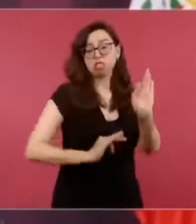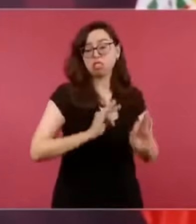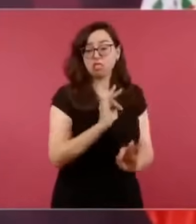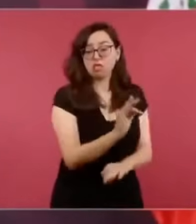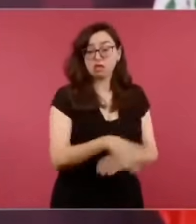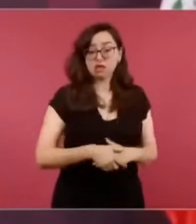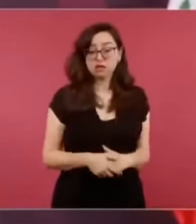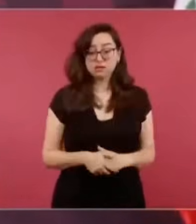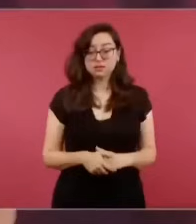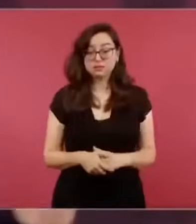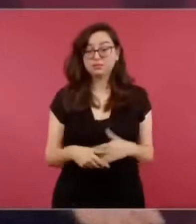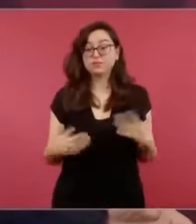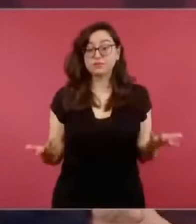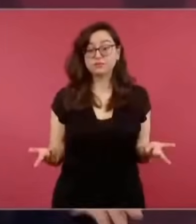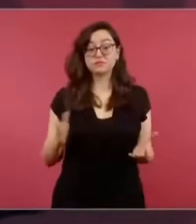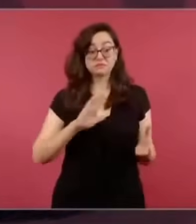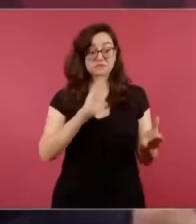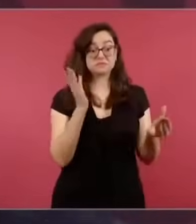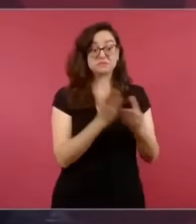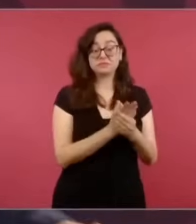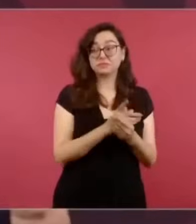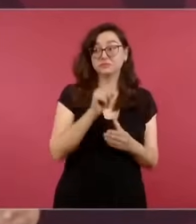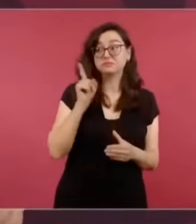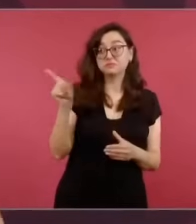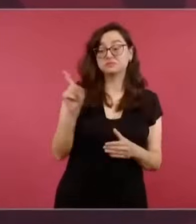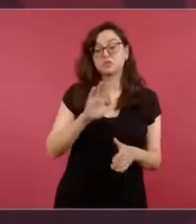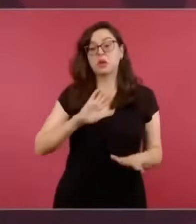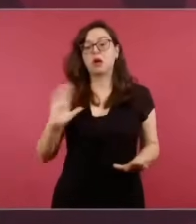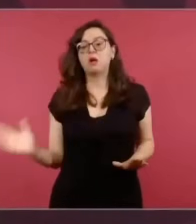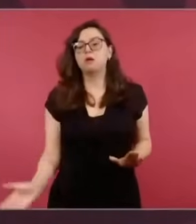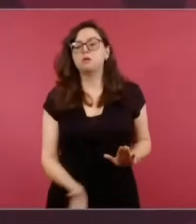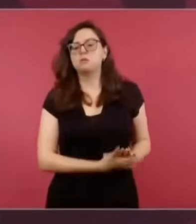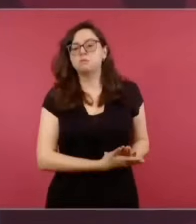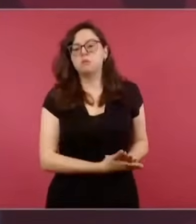cajón este asunto